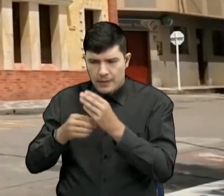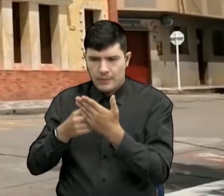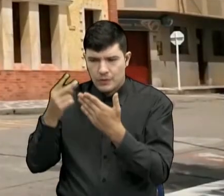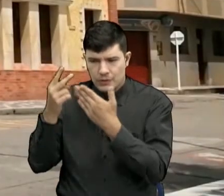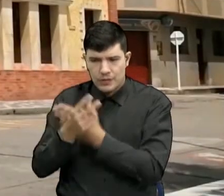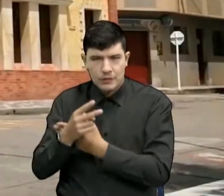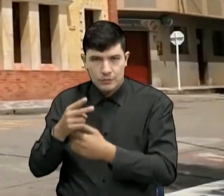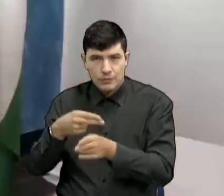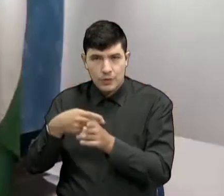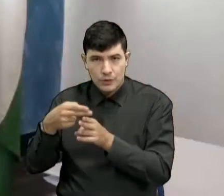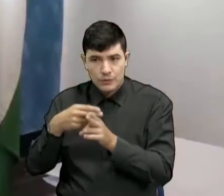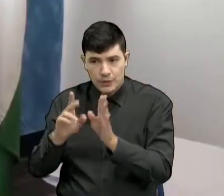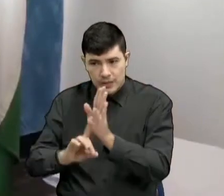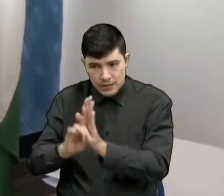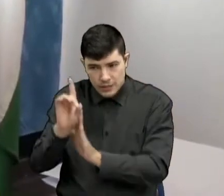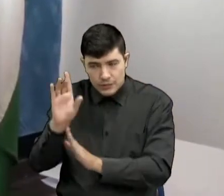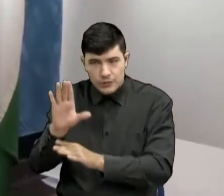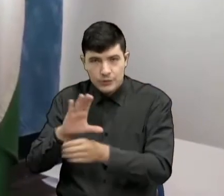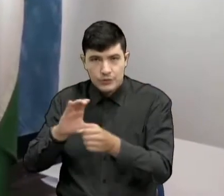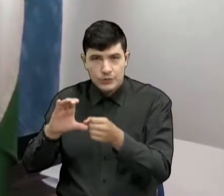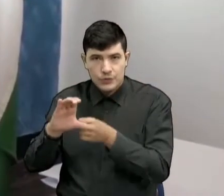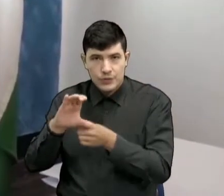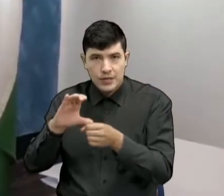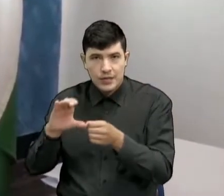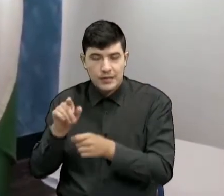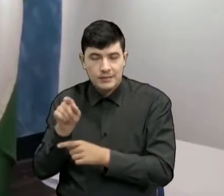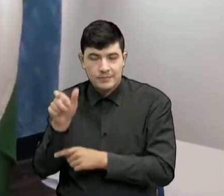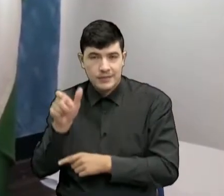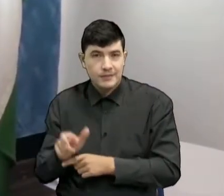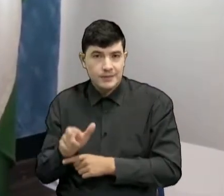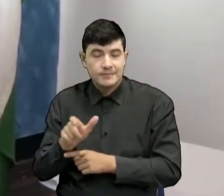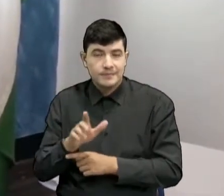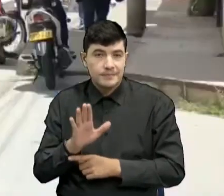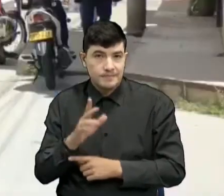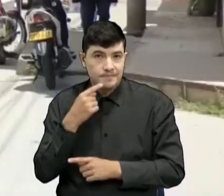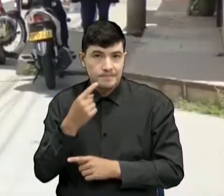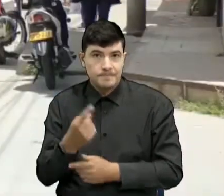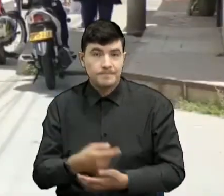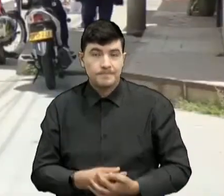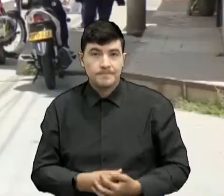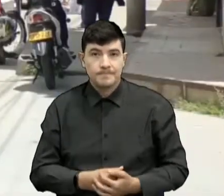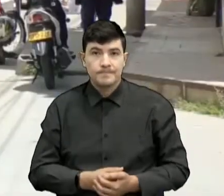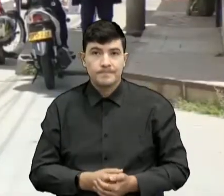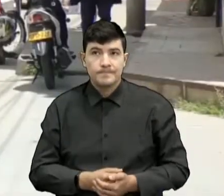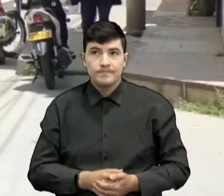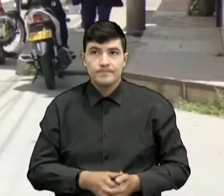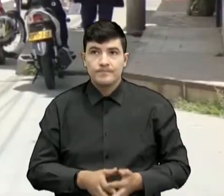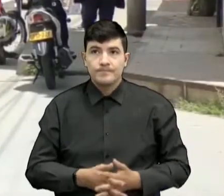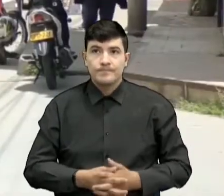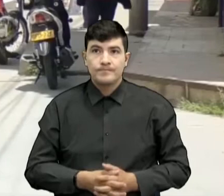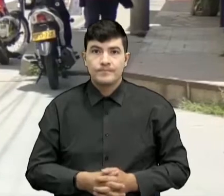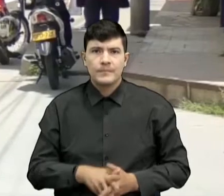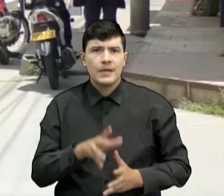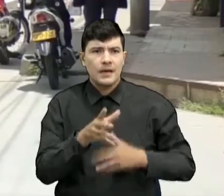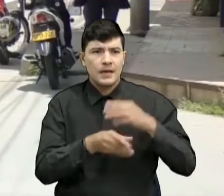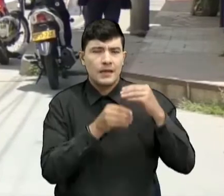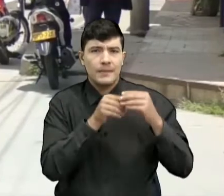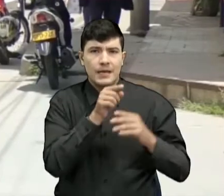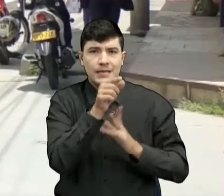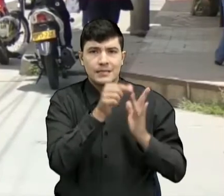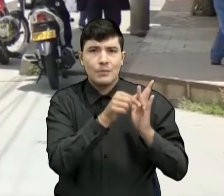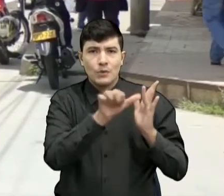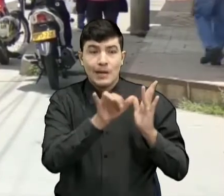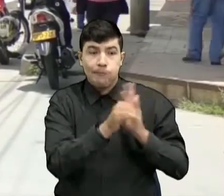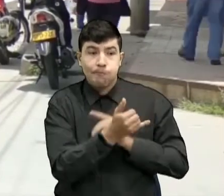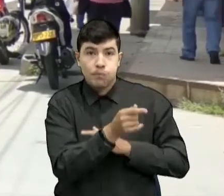nuestra ciudad, manifestó la primera autoridad de la capital rovirense. Cabe aclarar que la primera dama también resultó contagiada